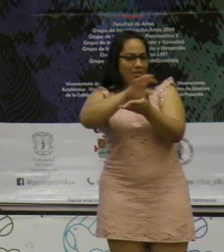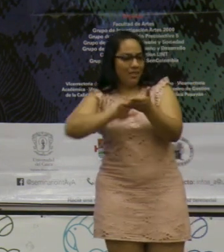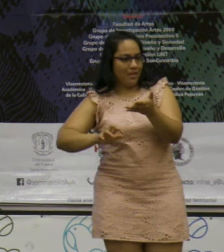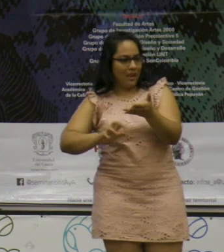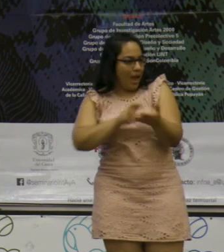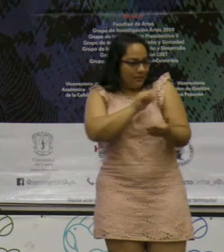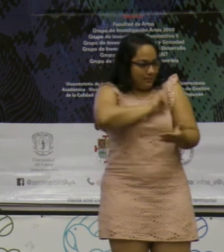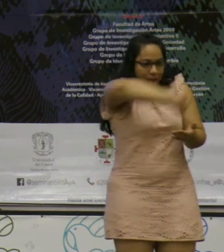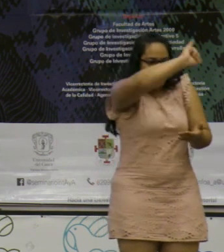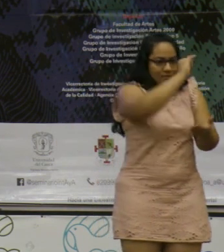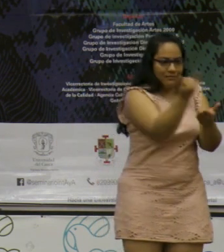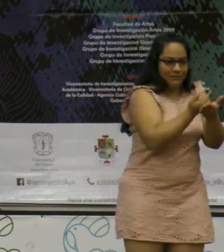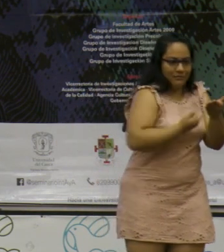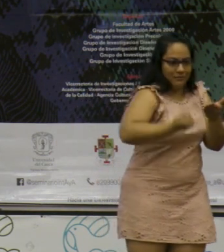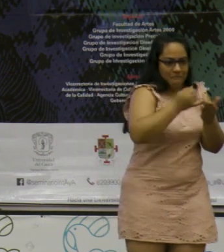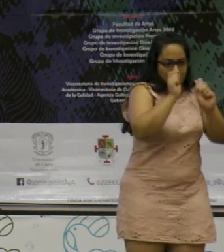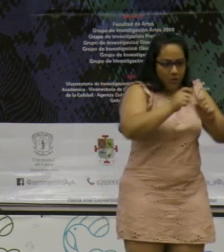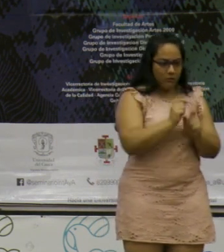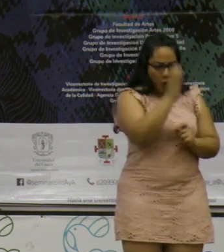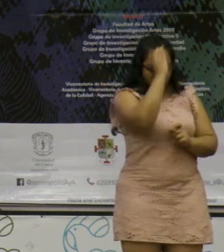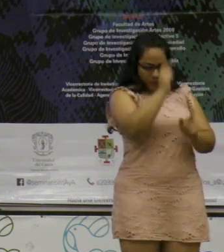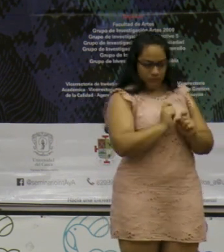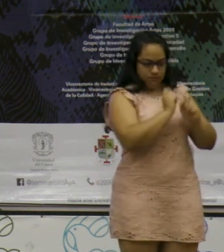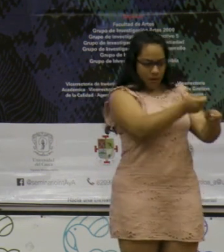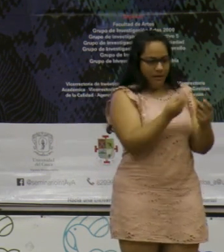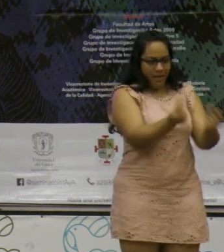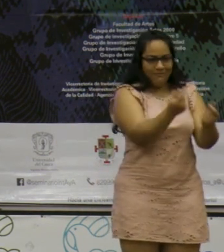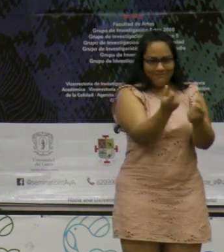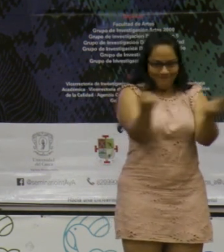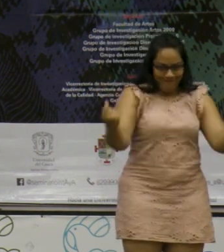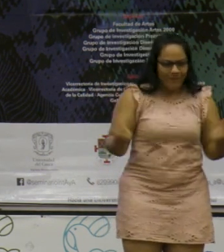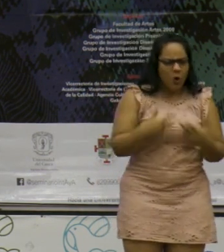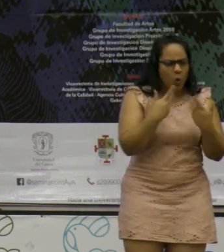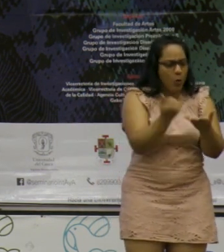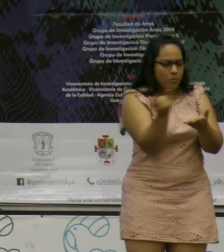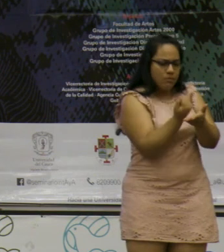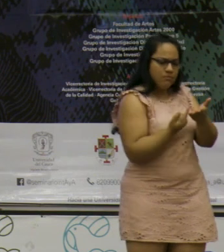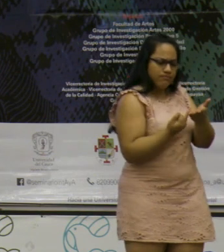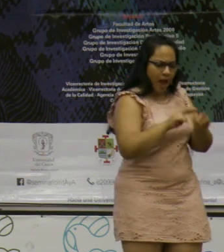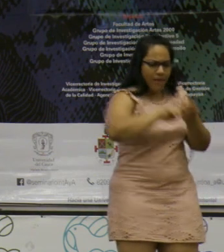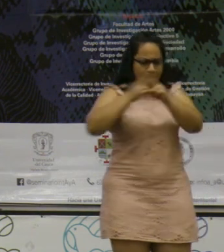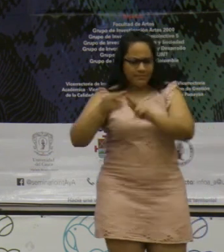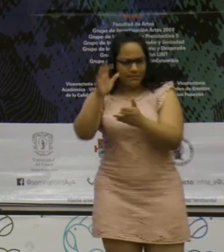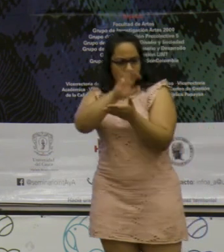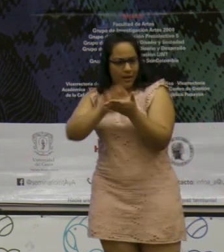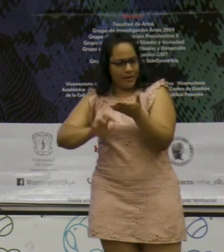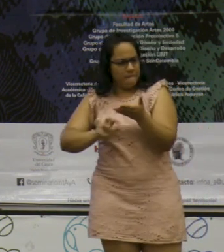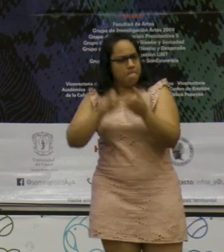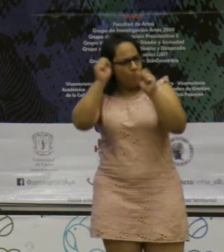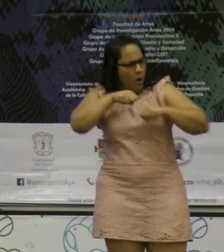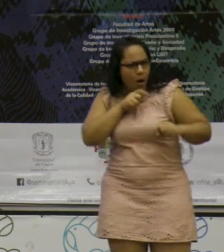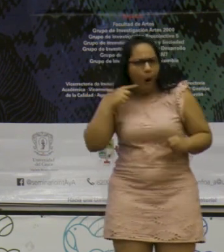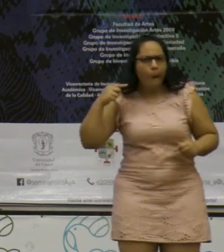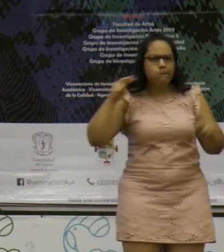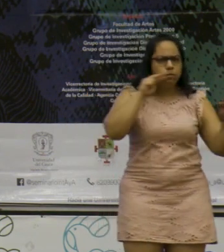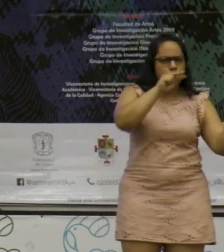Ella misma, casi que la definición que podemos dar de ilustración más efectiva es entenderla como una cartografía. Si pudiéramos ver todas las ilustraciones